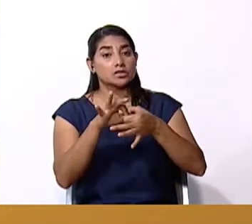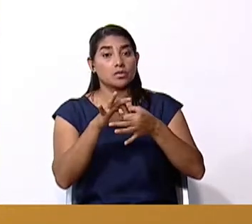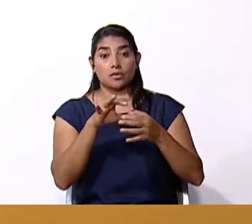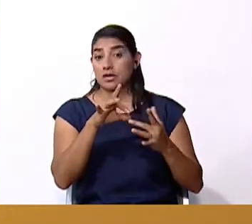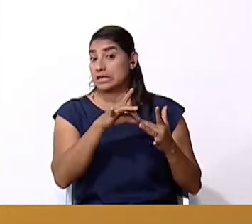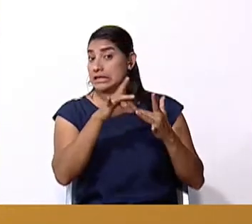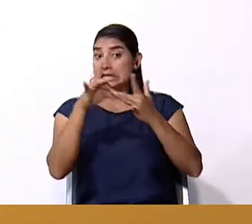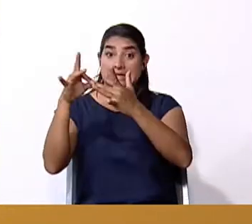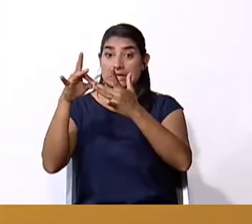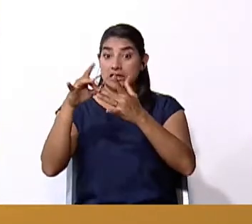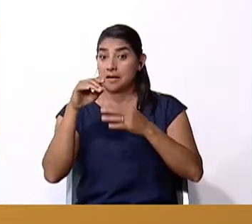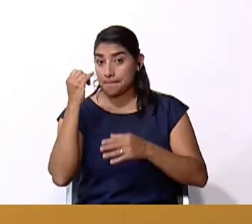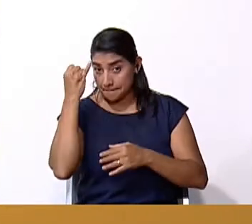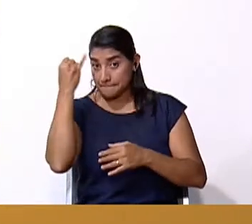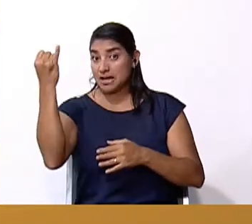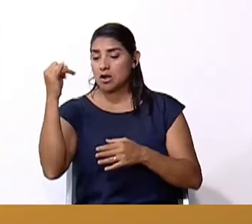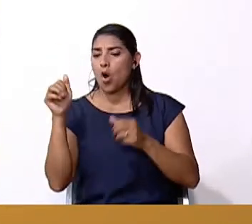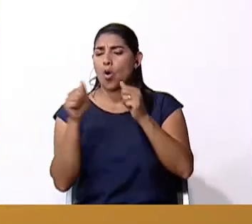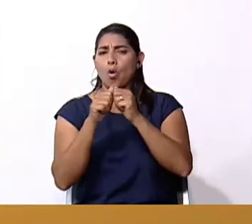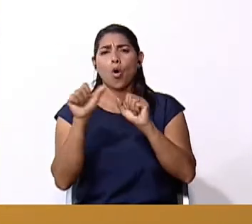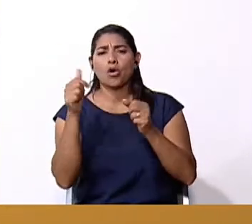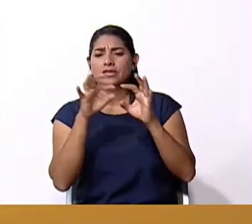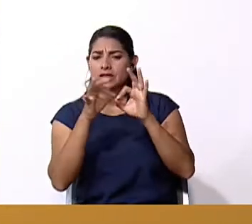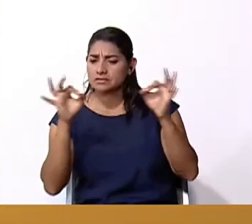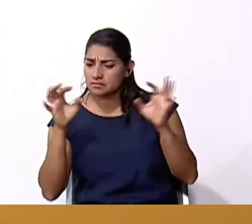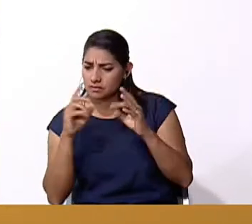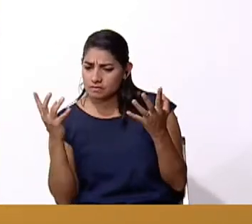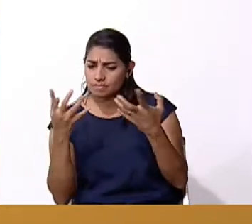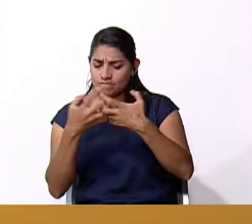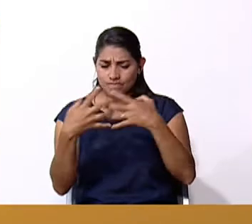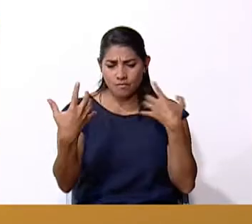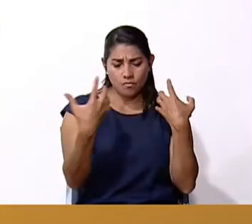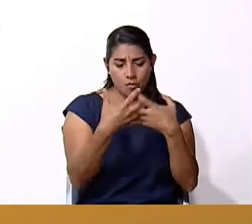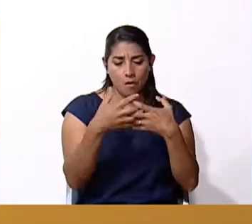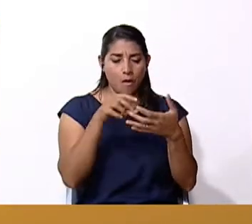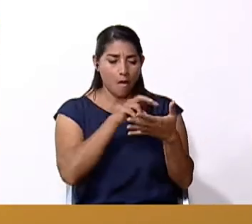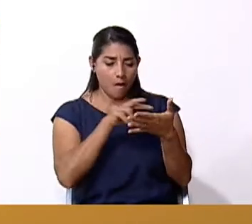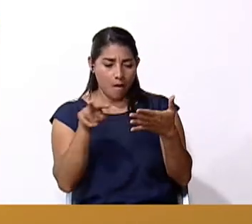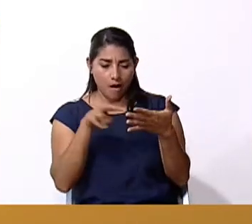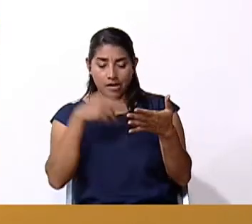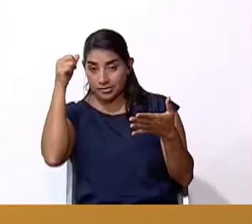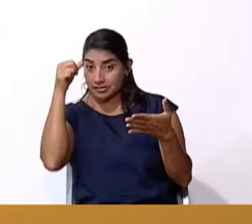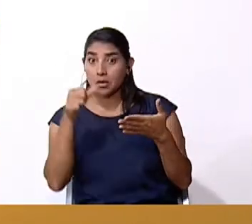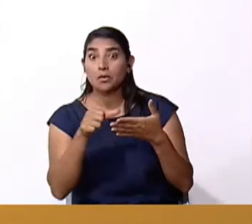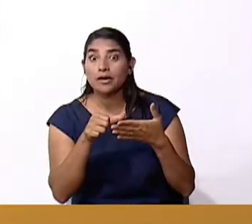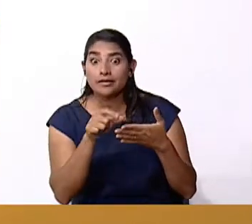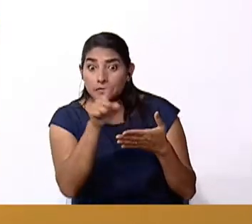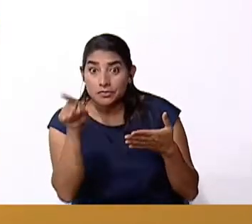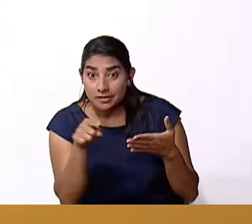idea fundamental con las ideas complementarias. ¿Ustedes lo recuerdan?